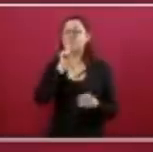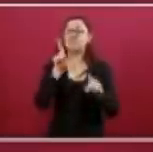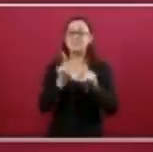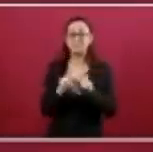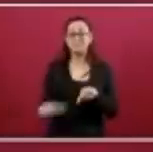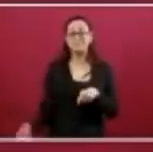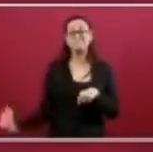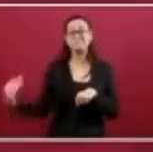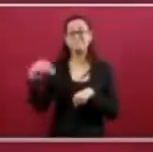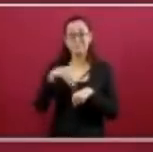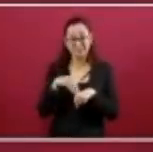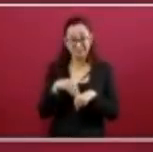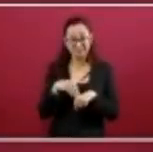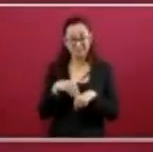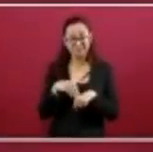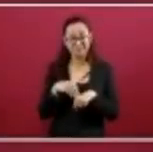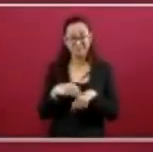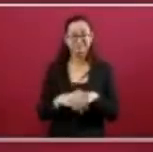Si